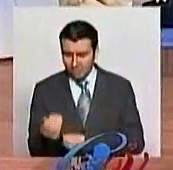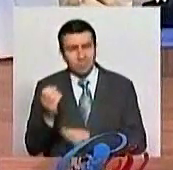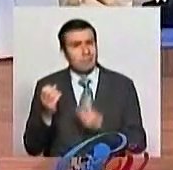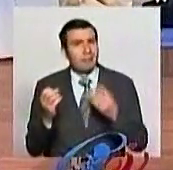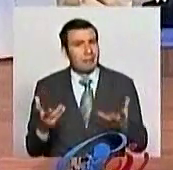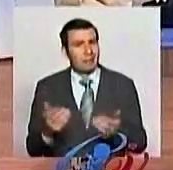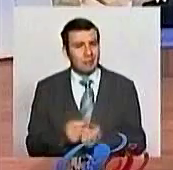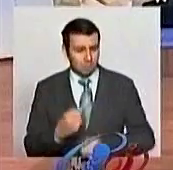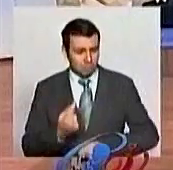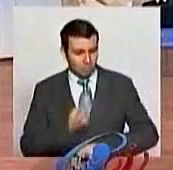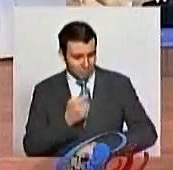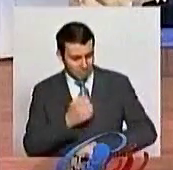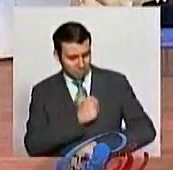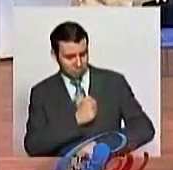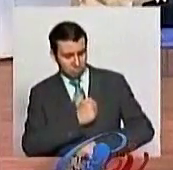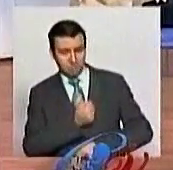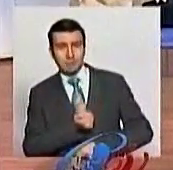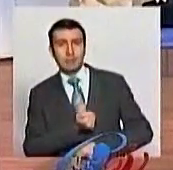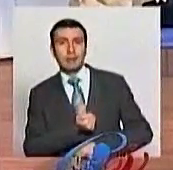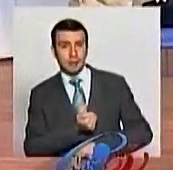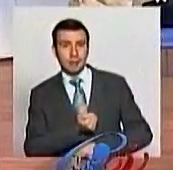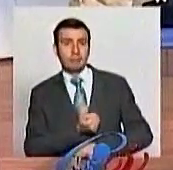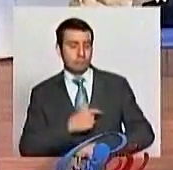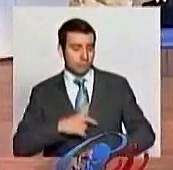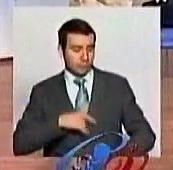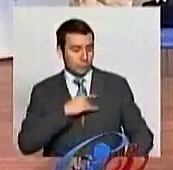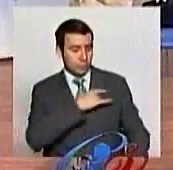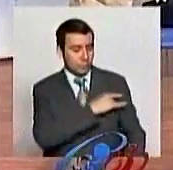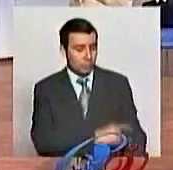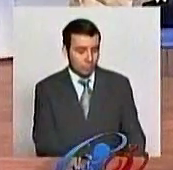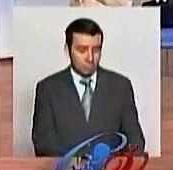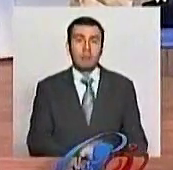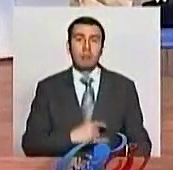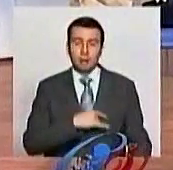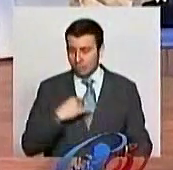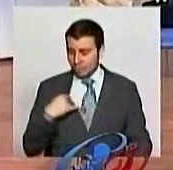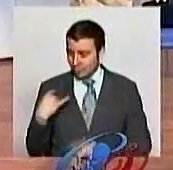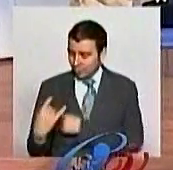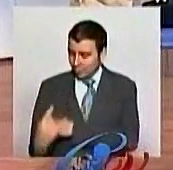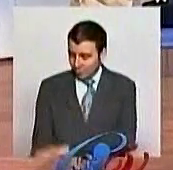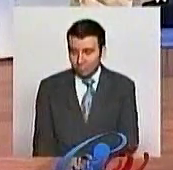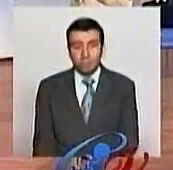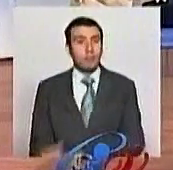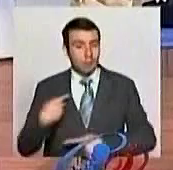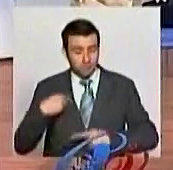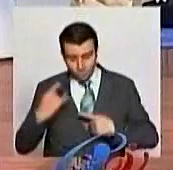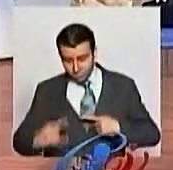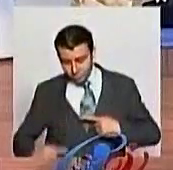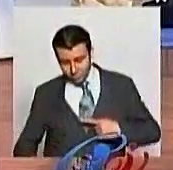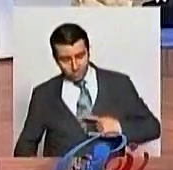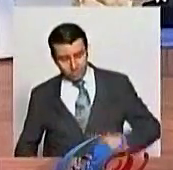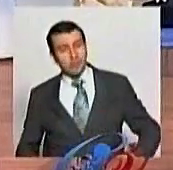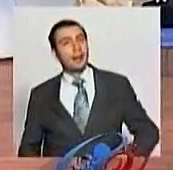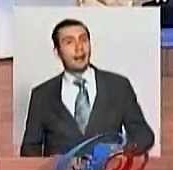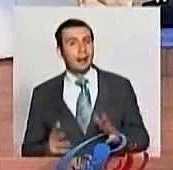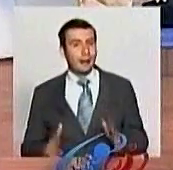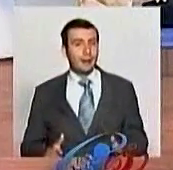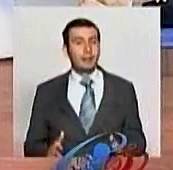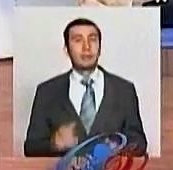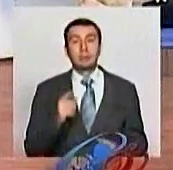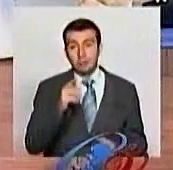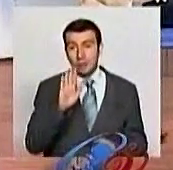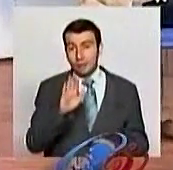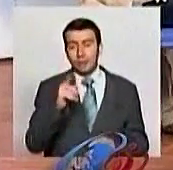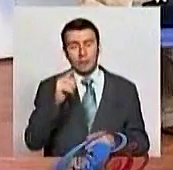corazón. Pues, ¿qué son las ondas? Porque después van a ver una cantidad de dibujitos para que ustedes